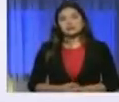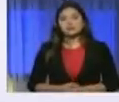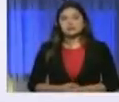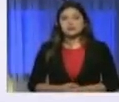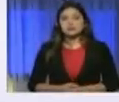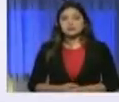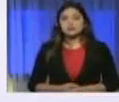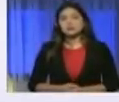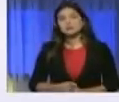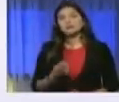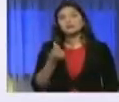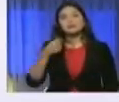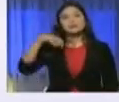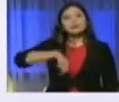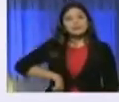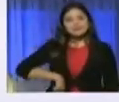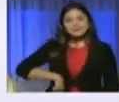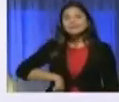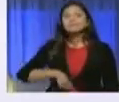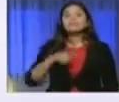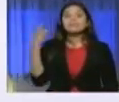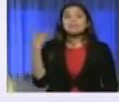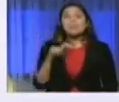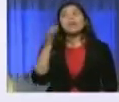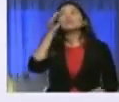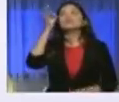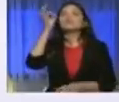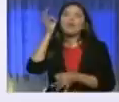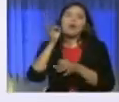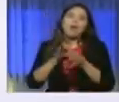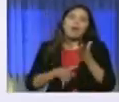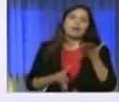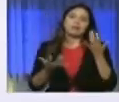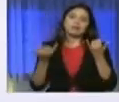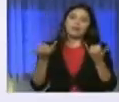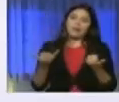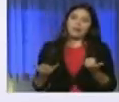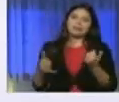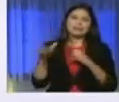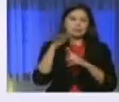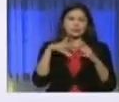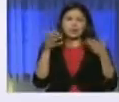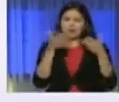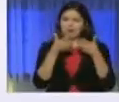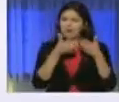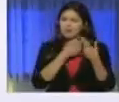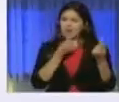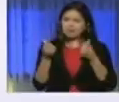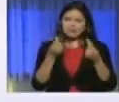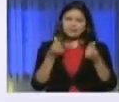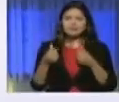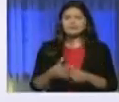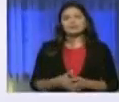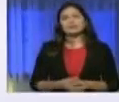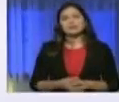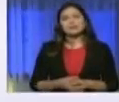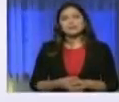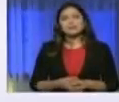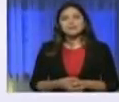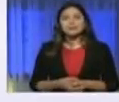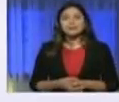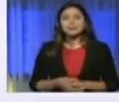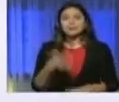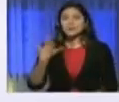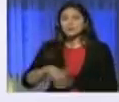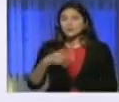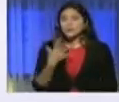También hay que ahorrar cuando se tiene la fortuna en medio de esta guerra de alta intensidad en el